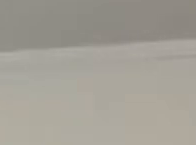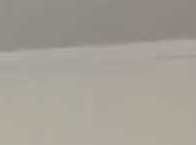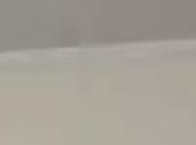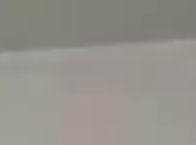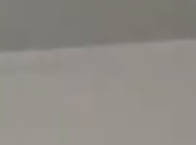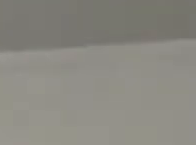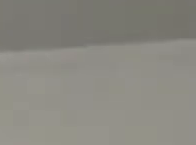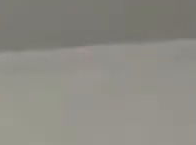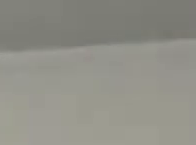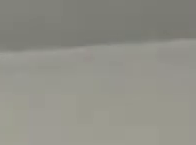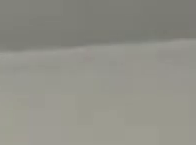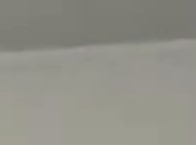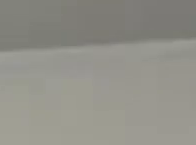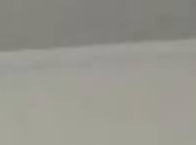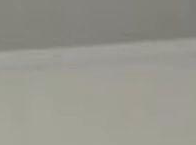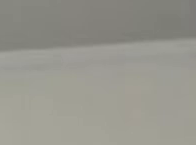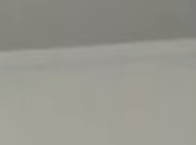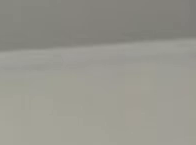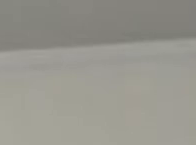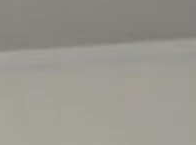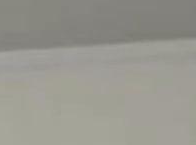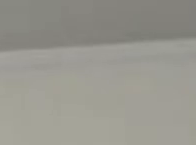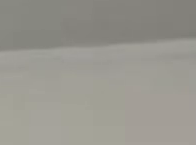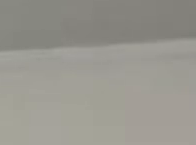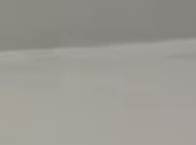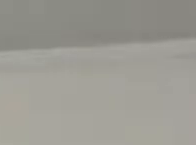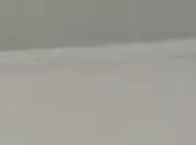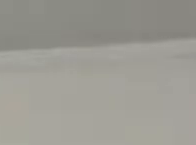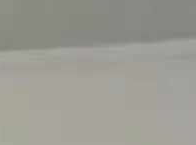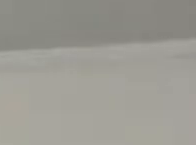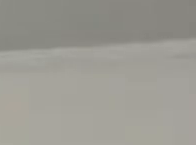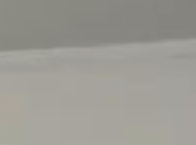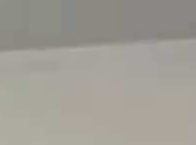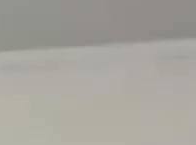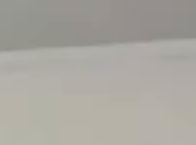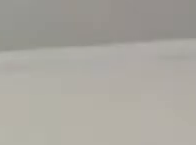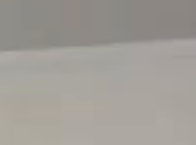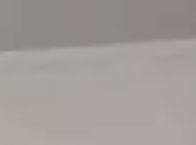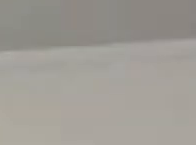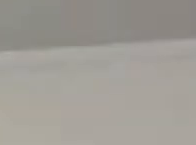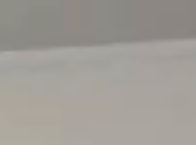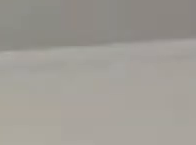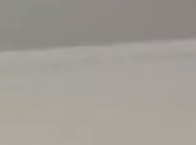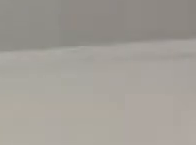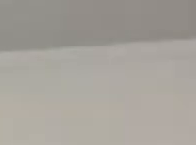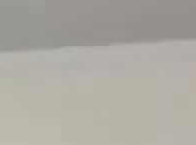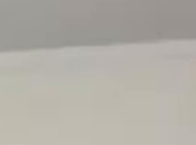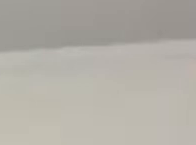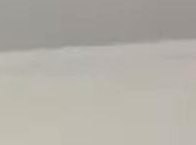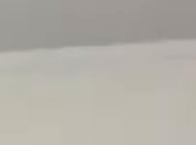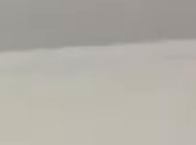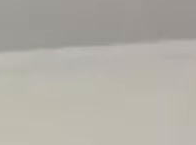manera los diferentes tipos de parálisis cerebral de acuerdo a las manifestaciones clínicas que se pueden